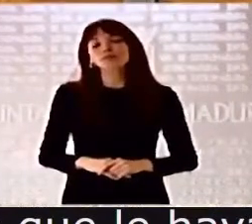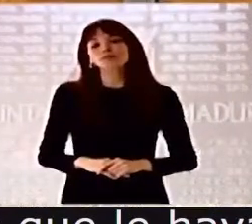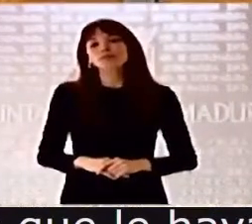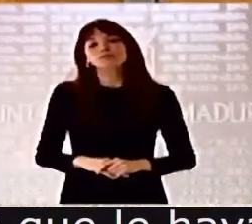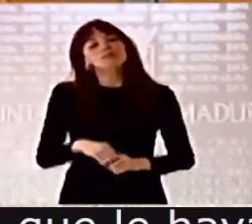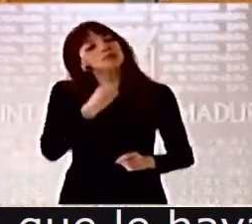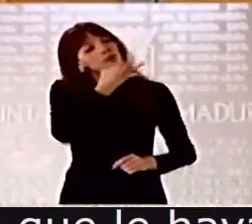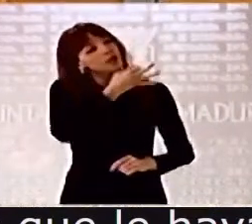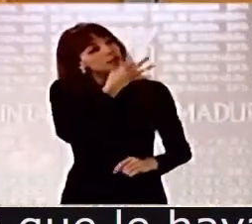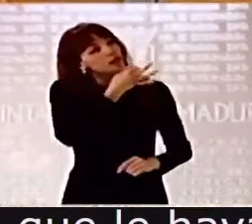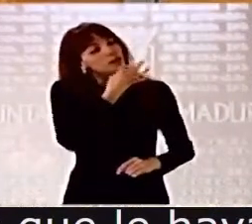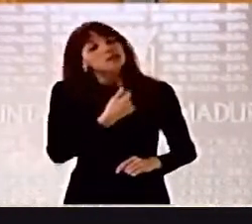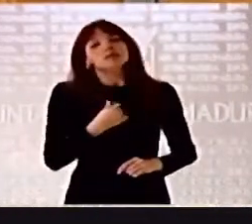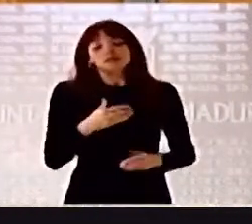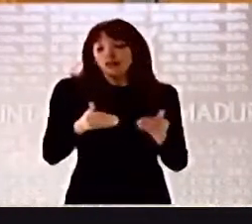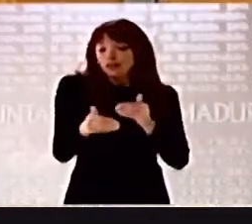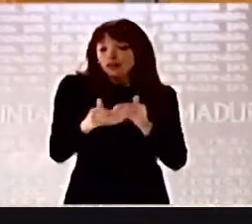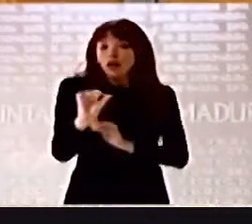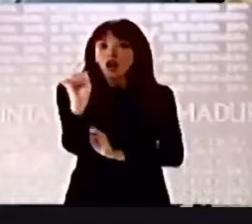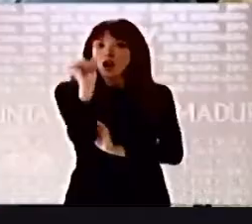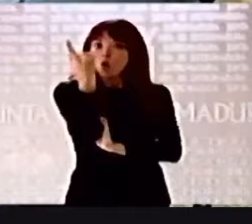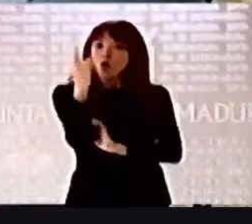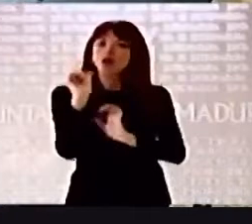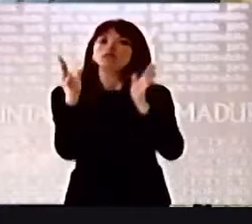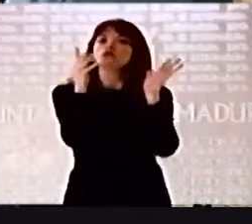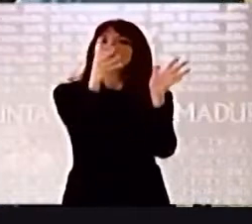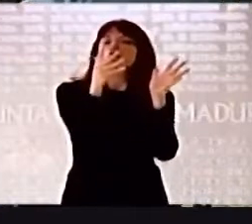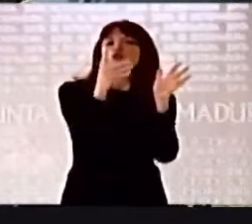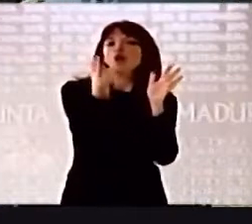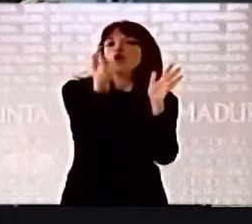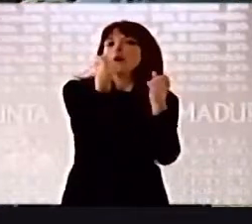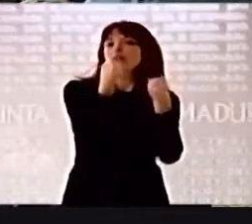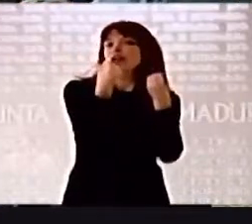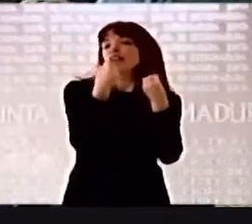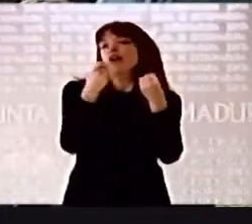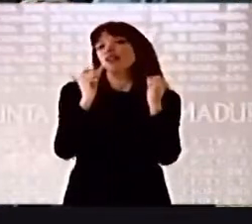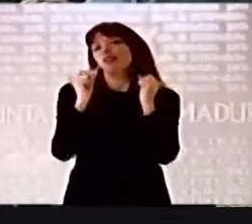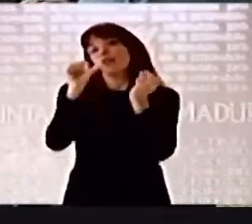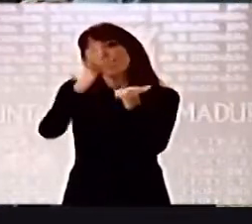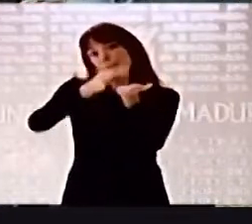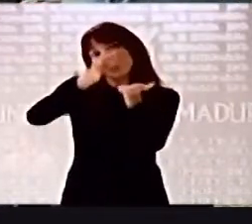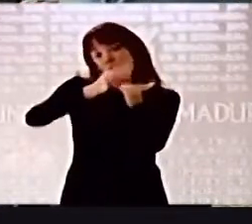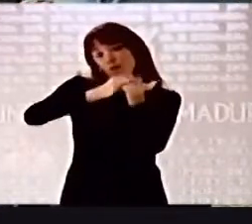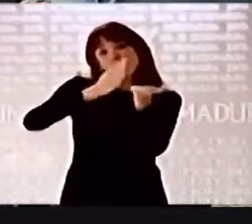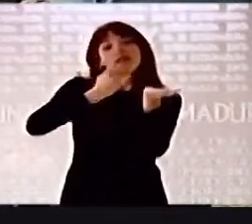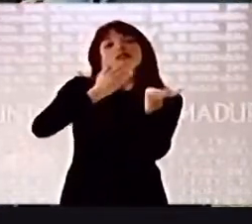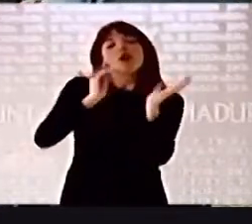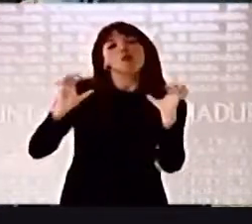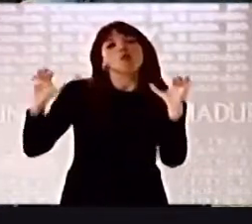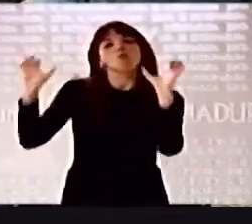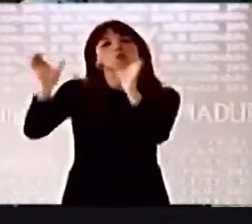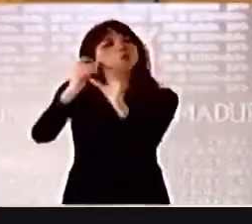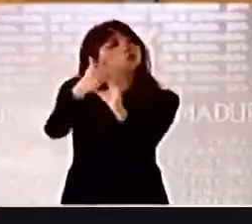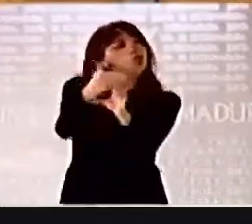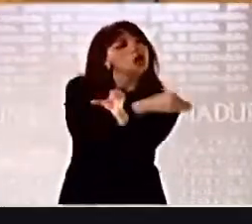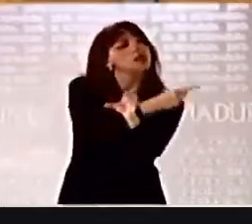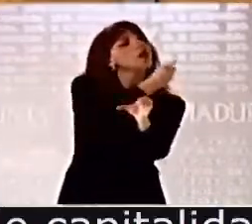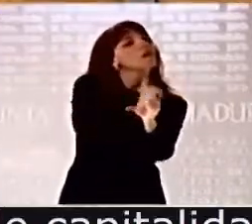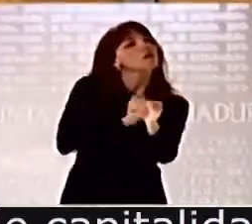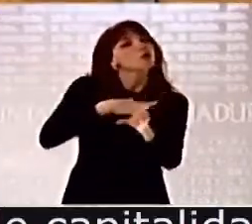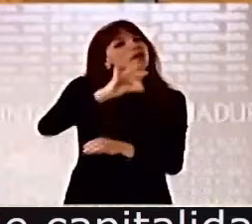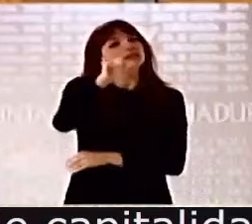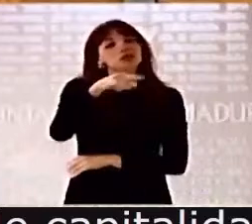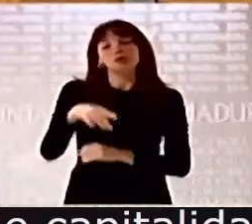Y buenas tardes. A la 1 se reúne el Consejo de Capitalidad de Mérida. No sé si nos puede adelantar algo de esa reunión. Hombre, por respeto